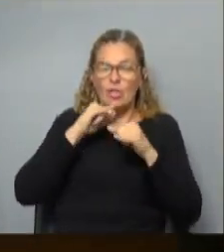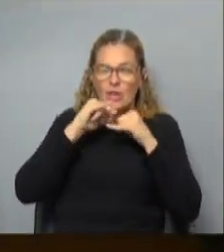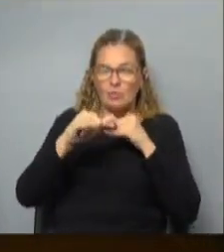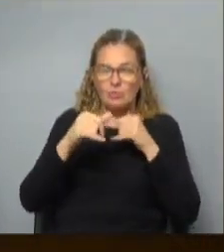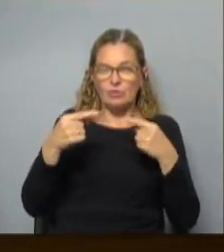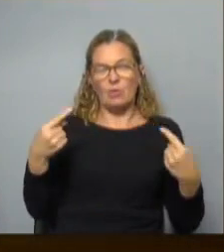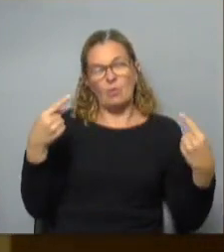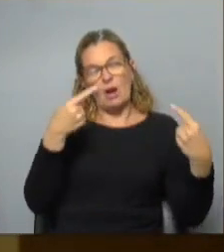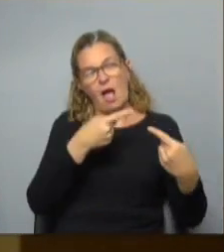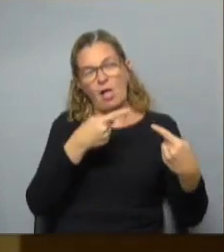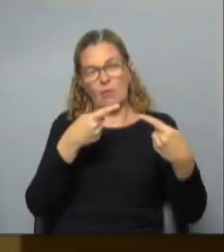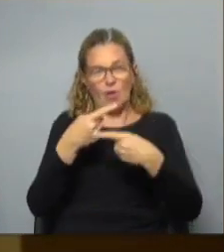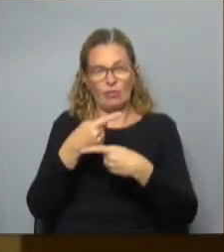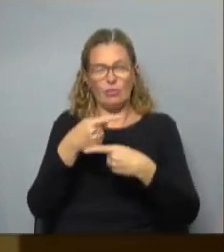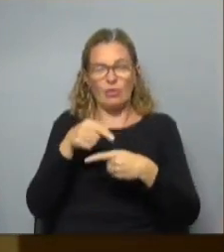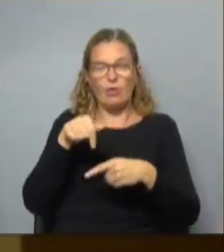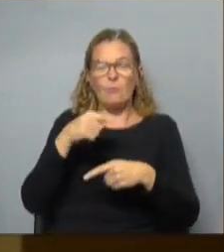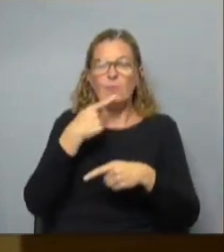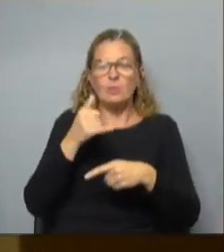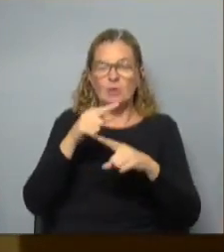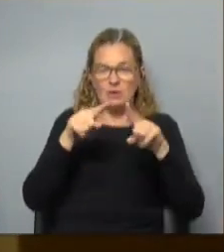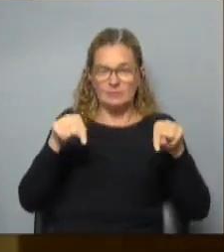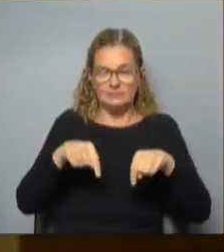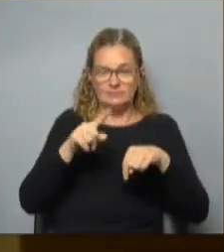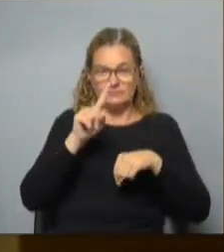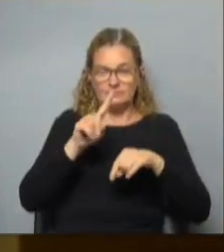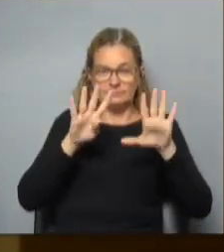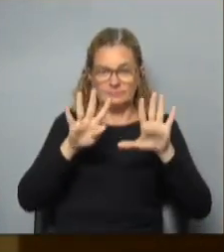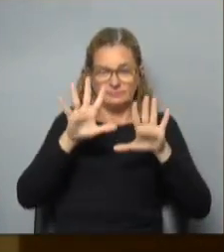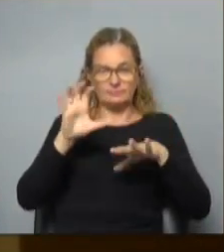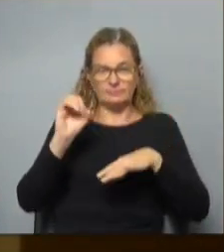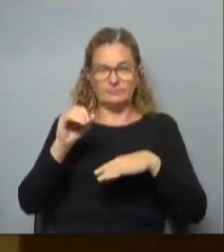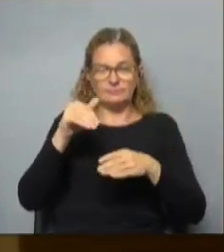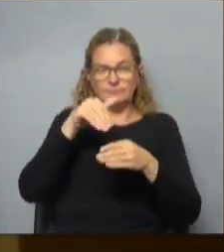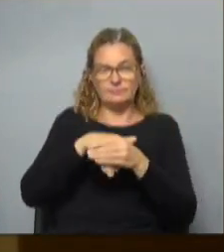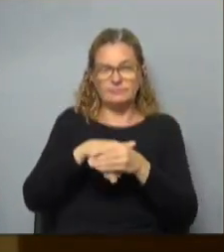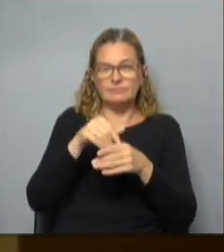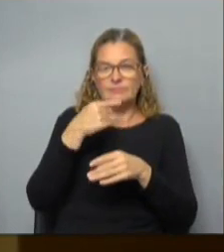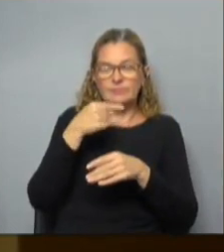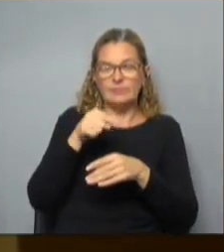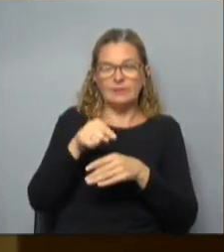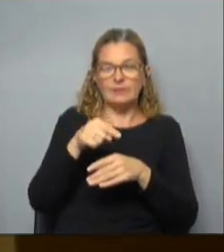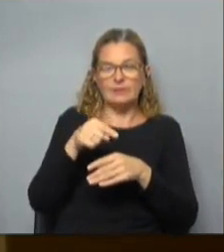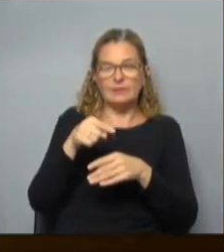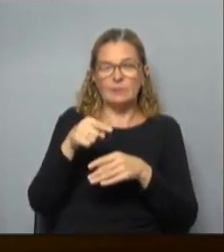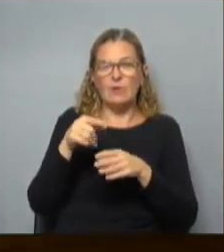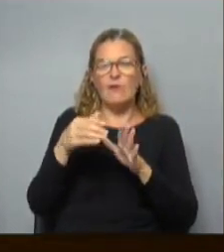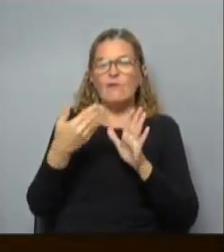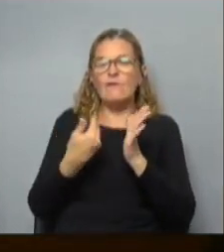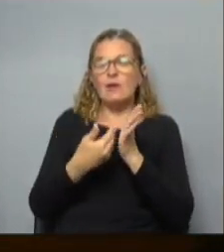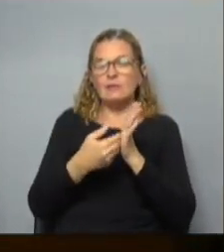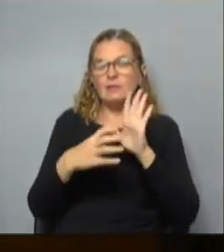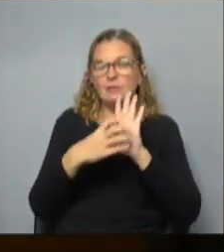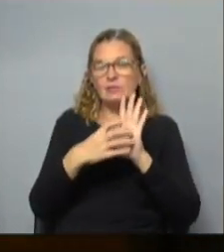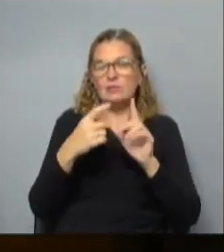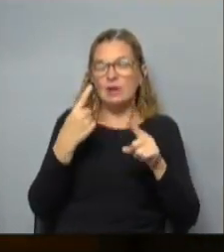de un lado a otro hoy por ejemplo la lista 1950 impugnó las elecciones porque consideran que son antiestatutarias a que no se están